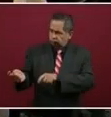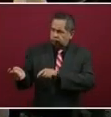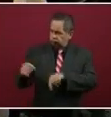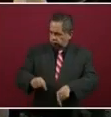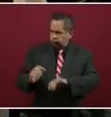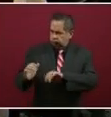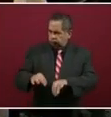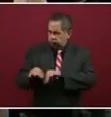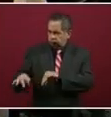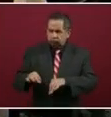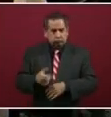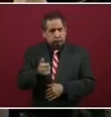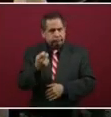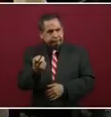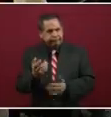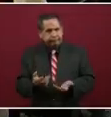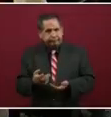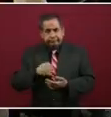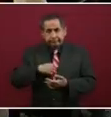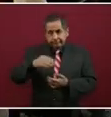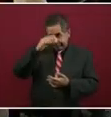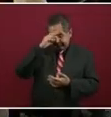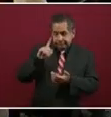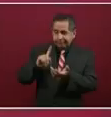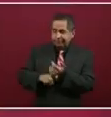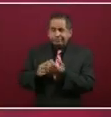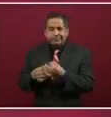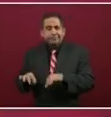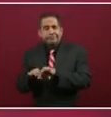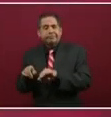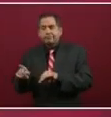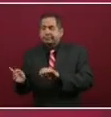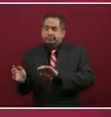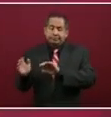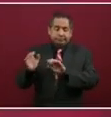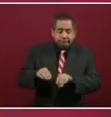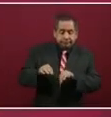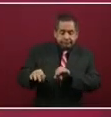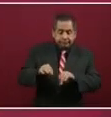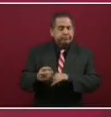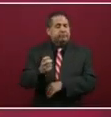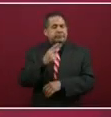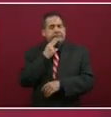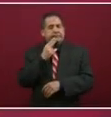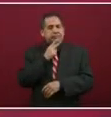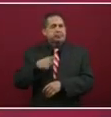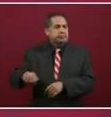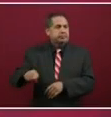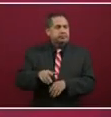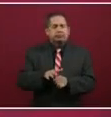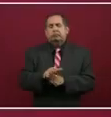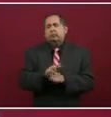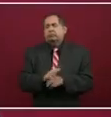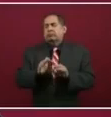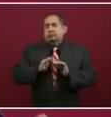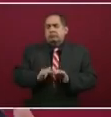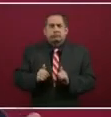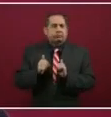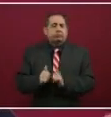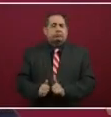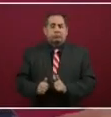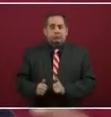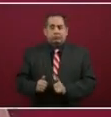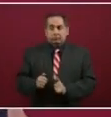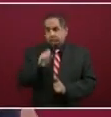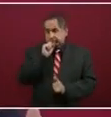ahí volvemos a lo mismo. Pensamos que la integración, para que tengan oportunidades de trabajo, se tiene que dar en